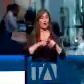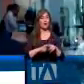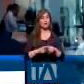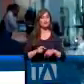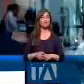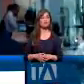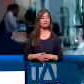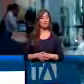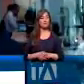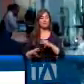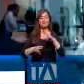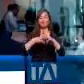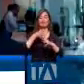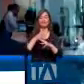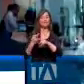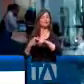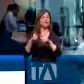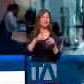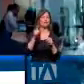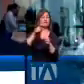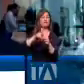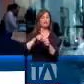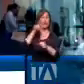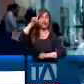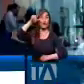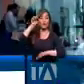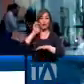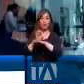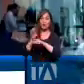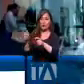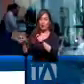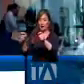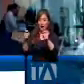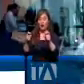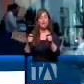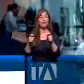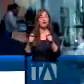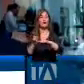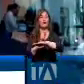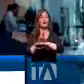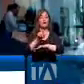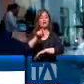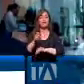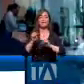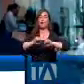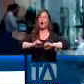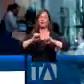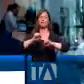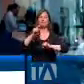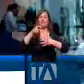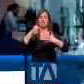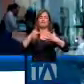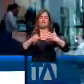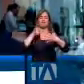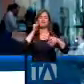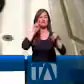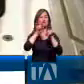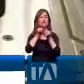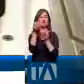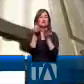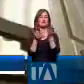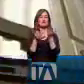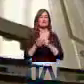mundial, y que el gobierno ecuatoriano podría hacerlos líquidos para utilizarlos en sus necesidades. Las necesidades están ya pactadas en el